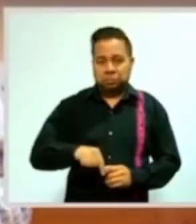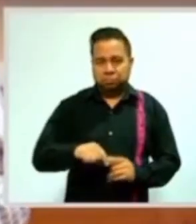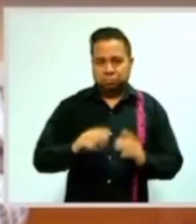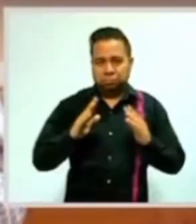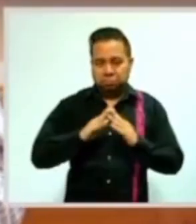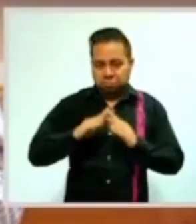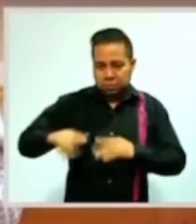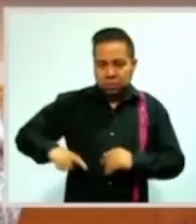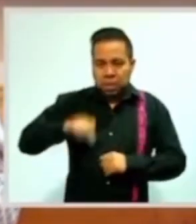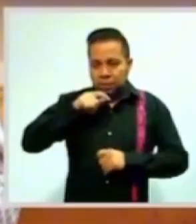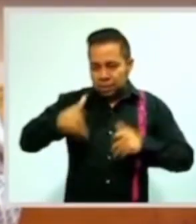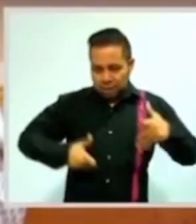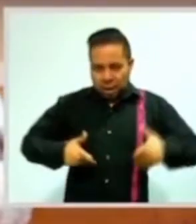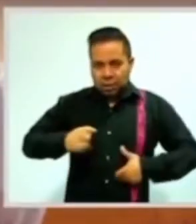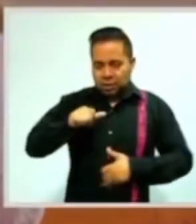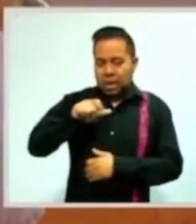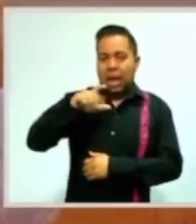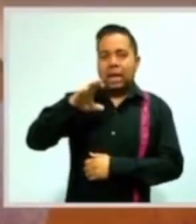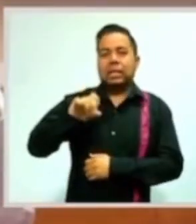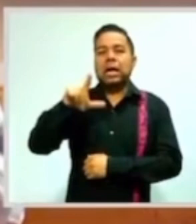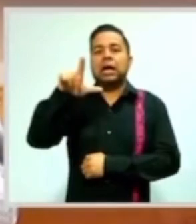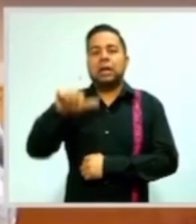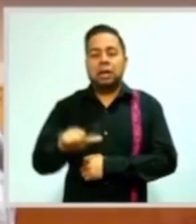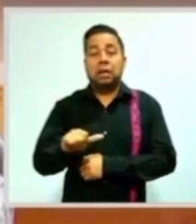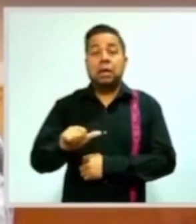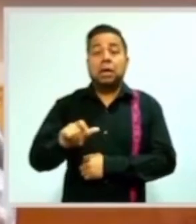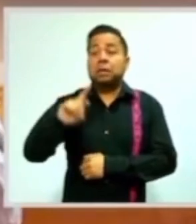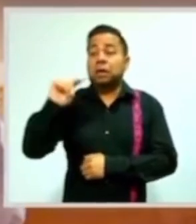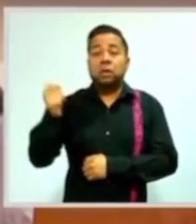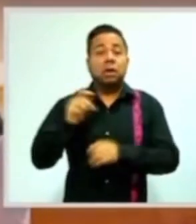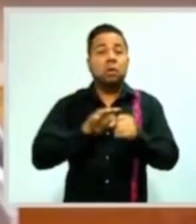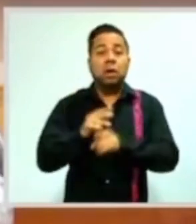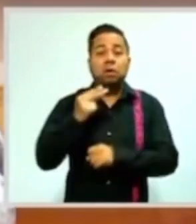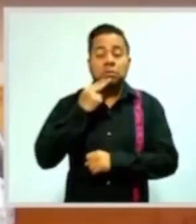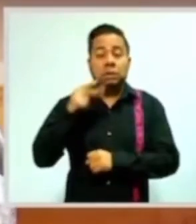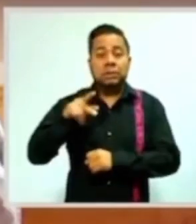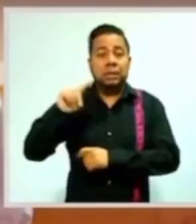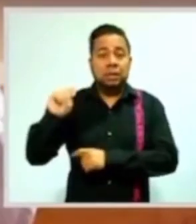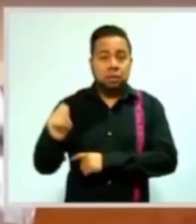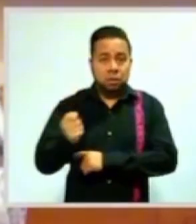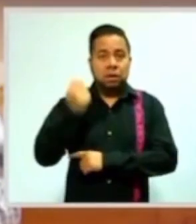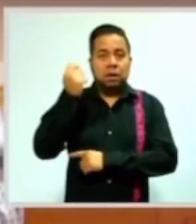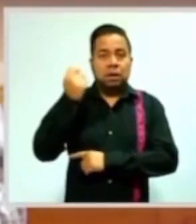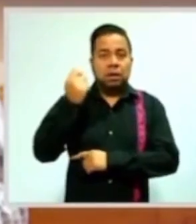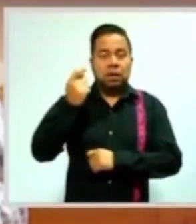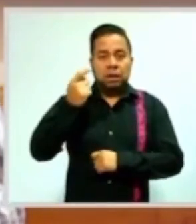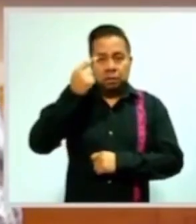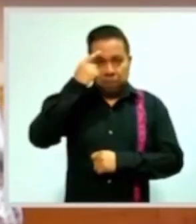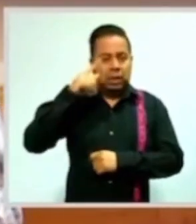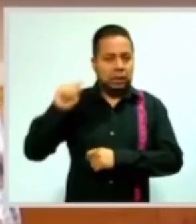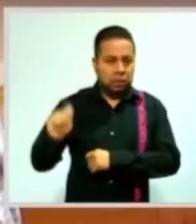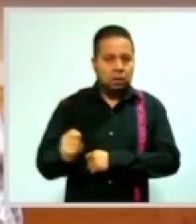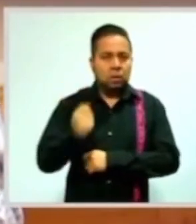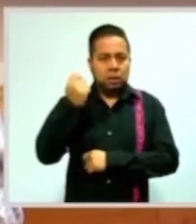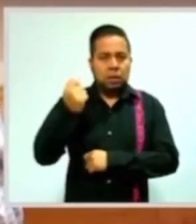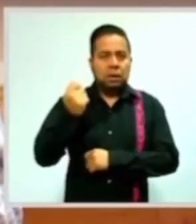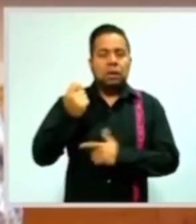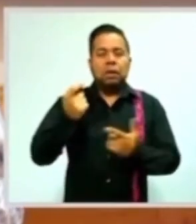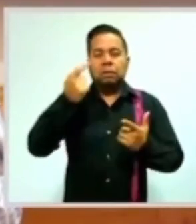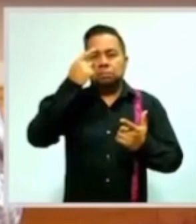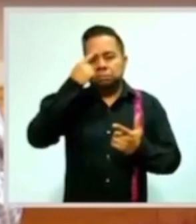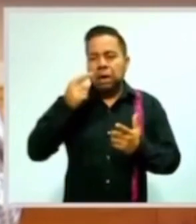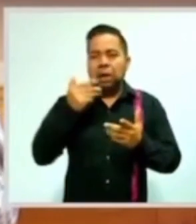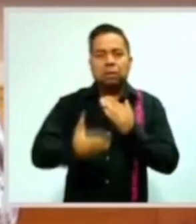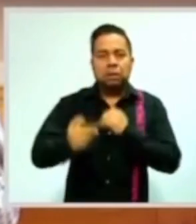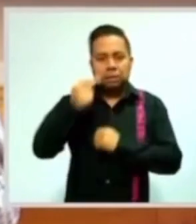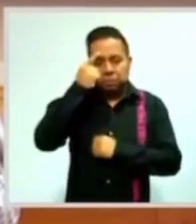el Teatro Macedonio Alcalá. La tecnología que se ocupa es tecnología de punta, es tecnología de la que se está ocupando en este